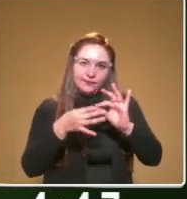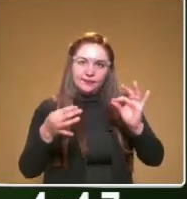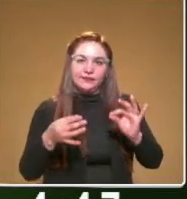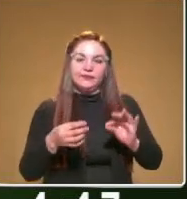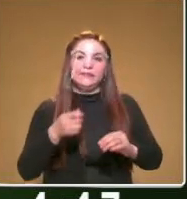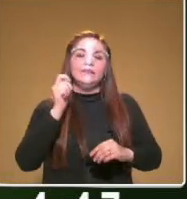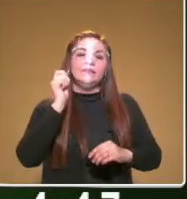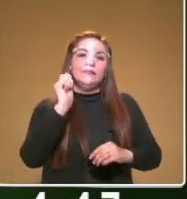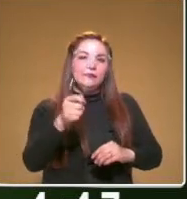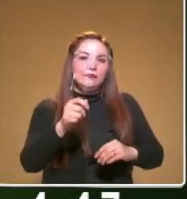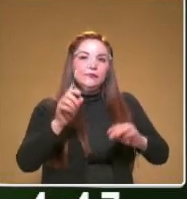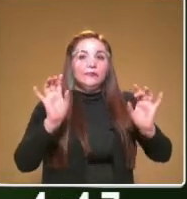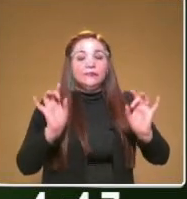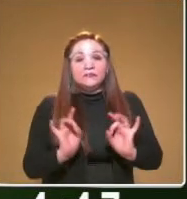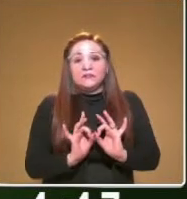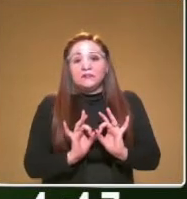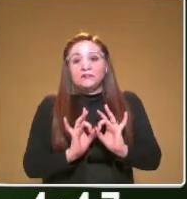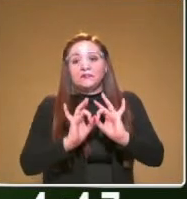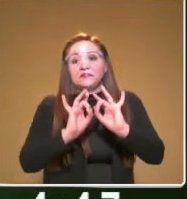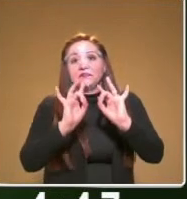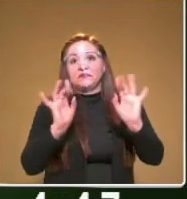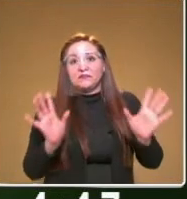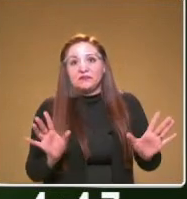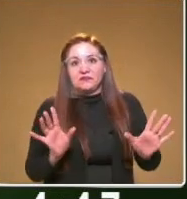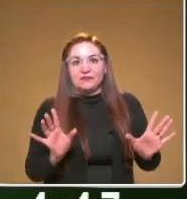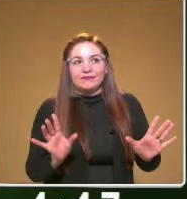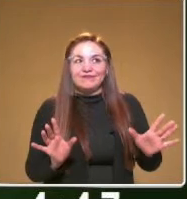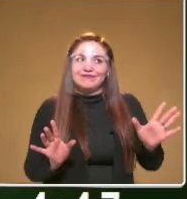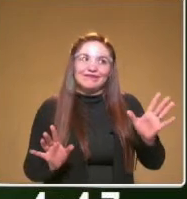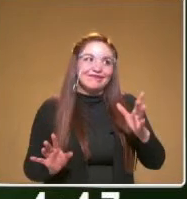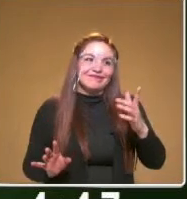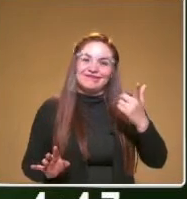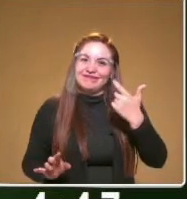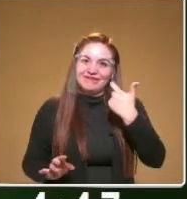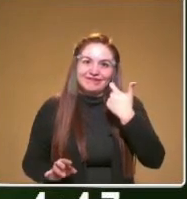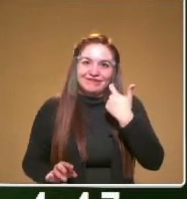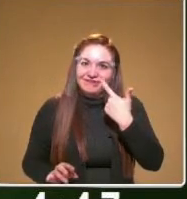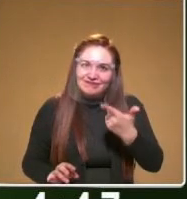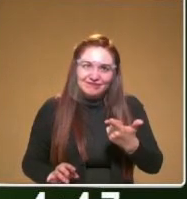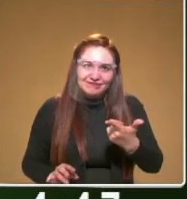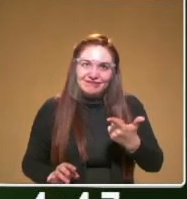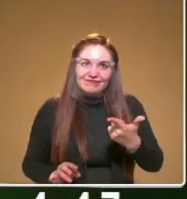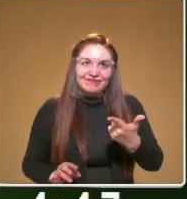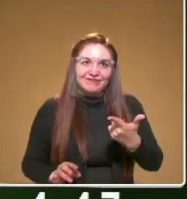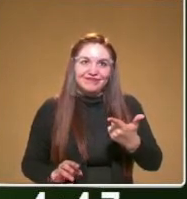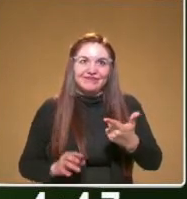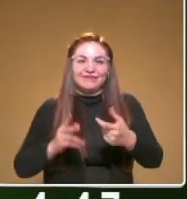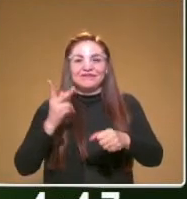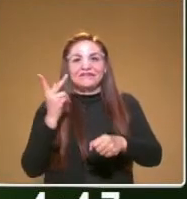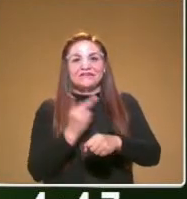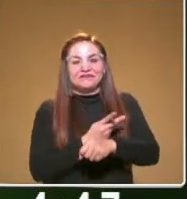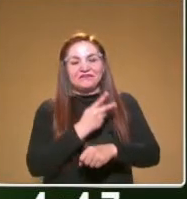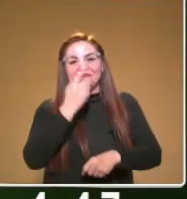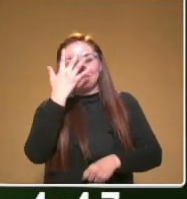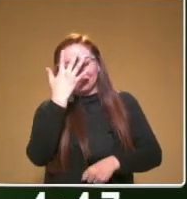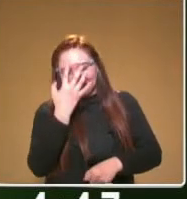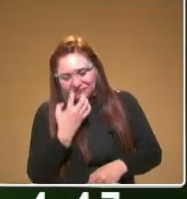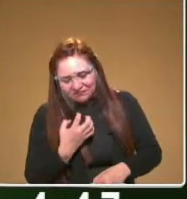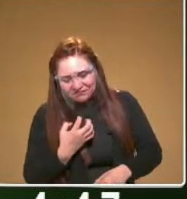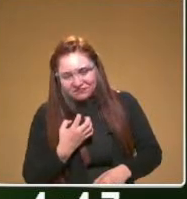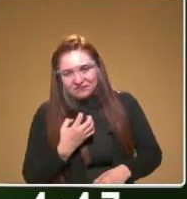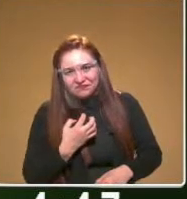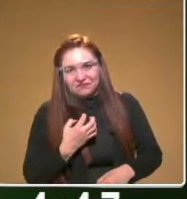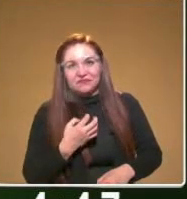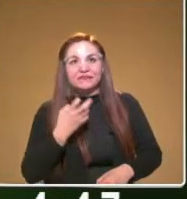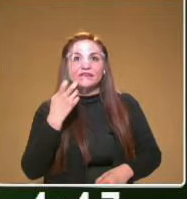que uno pues realmente no deseado, de consecuencias funestas, o sea, de consecuencias tristes. Esto lo